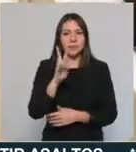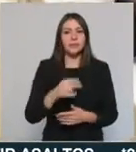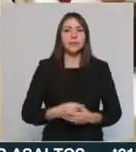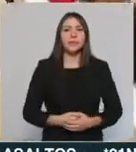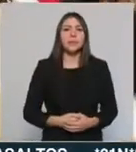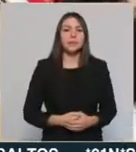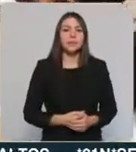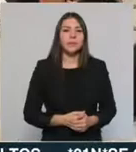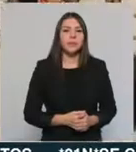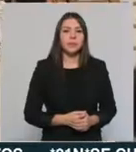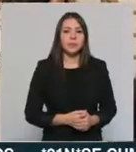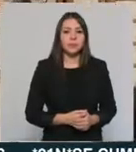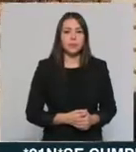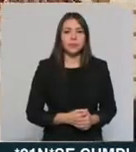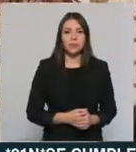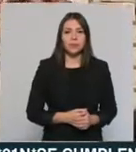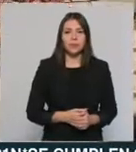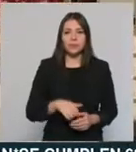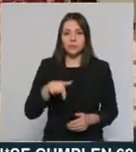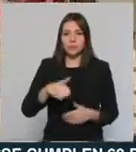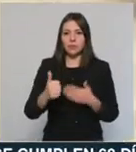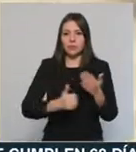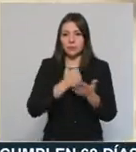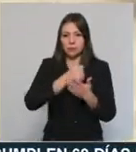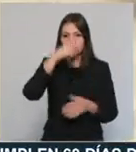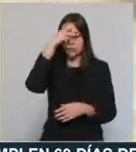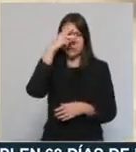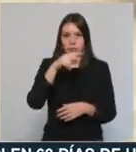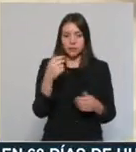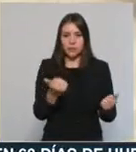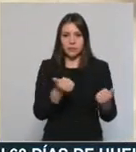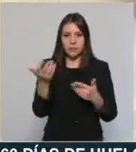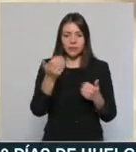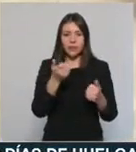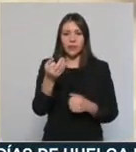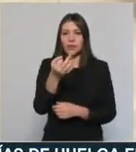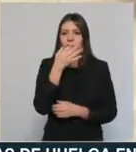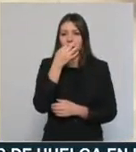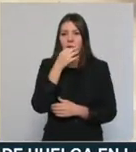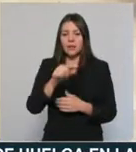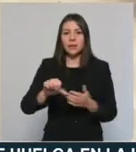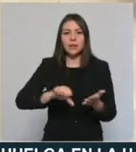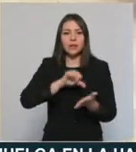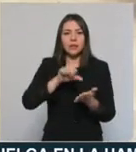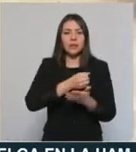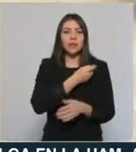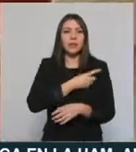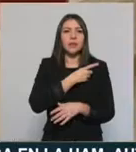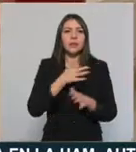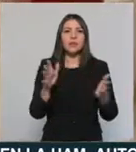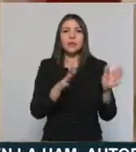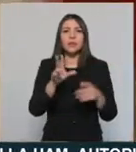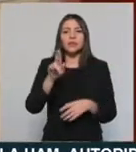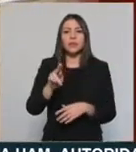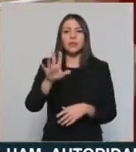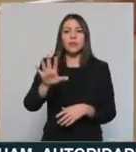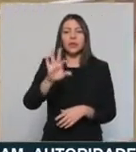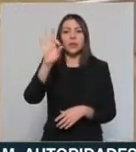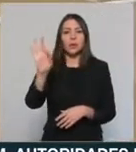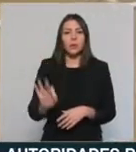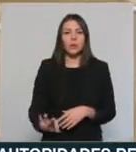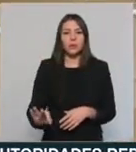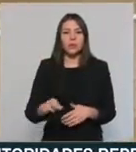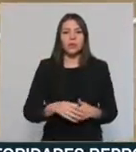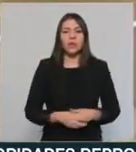En la Ciudad de México, el abastecimiento de medicamentos en los centros de salud es del 85%. Con el nuevo esquema